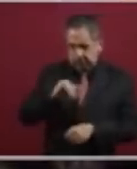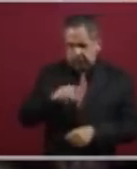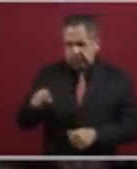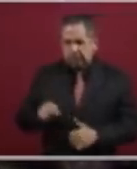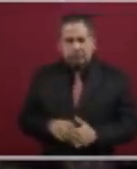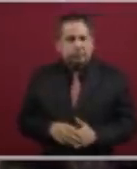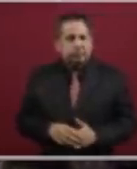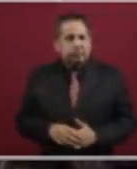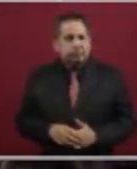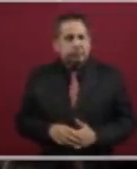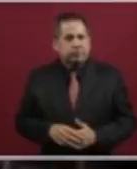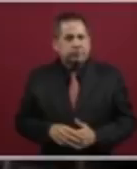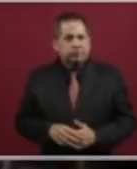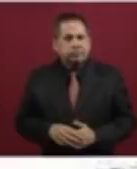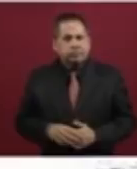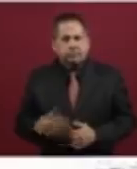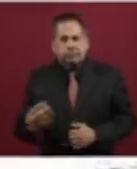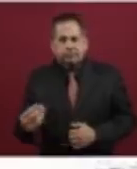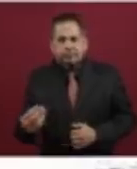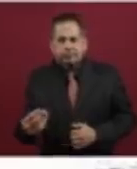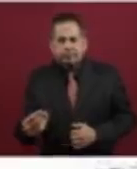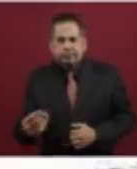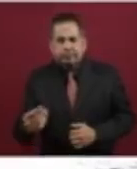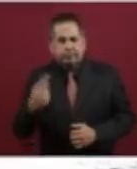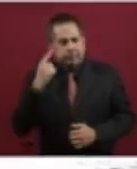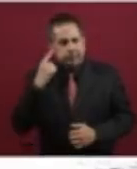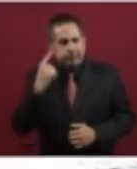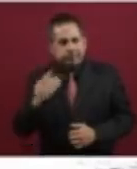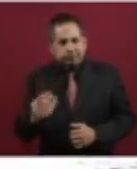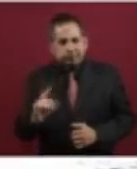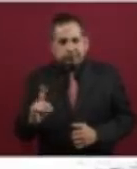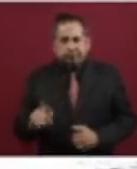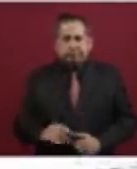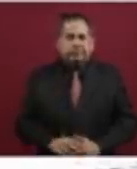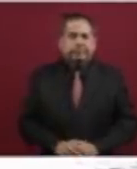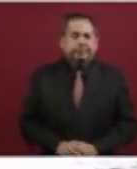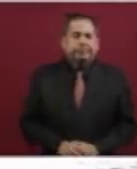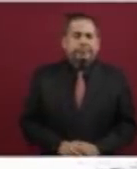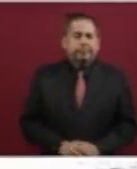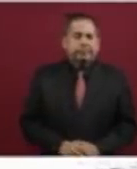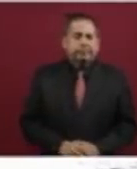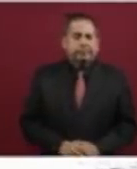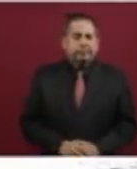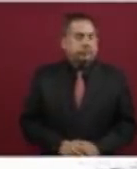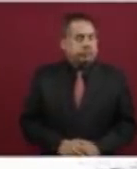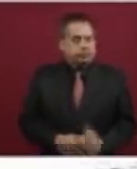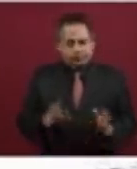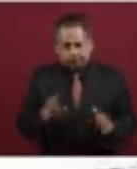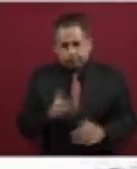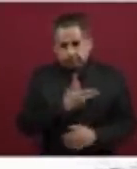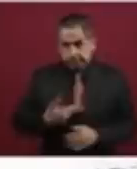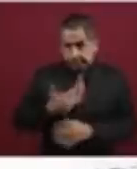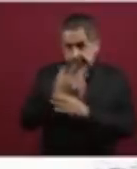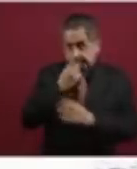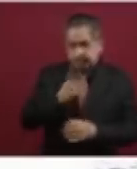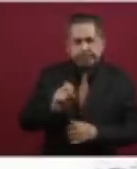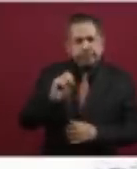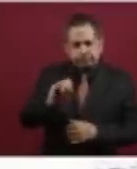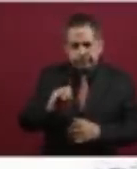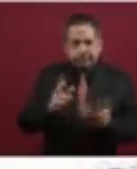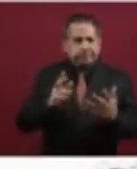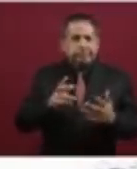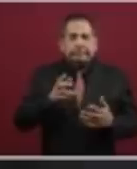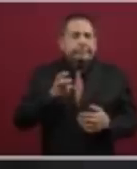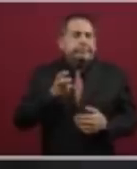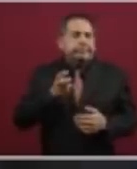lo que dijo ayer Germán Martínez, la gente se sigue quejando de que no haya atención. Sí, pero así nos dejaron el